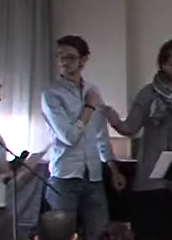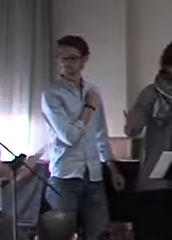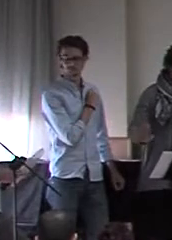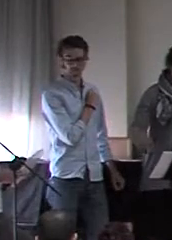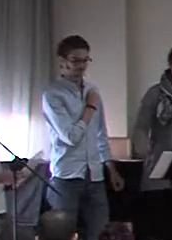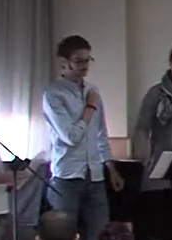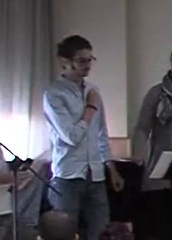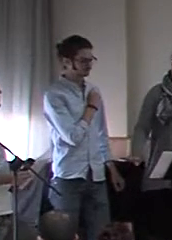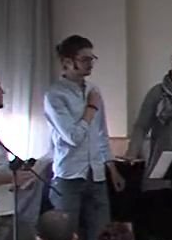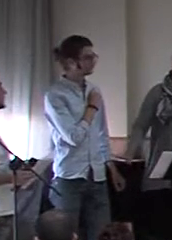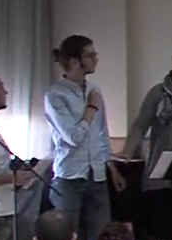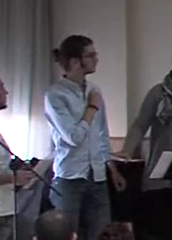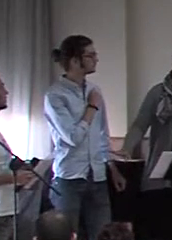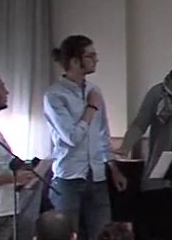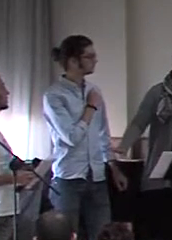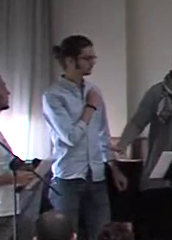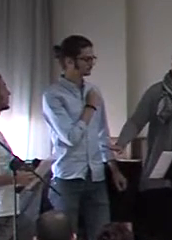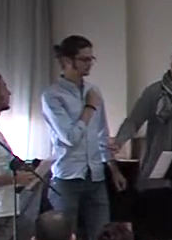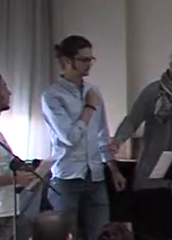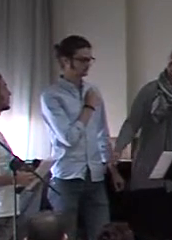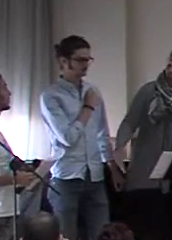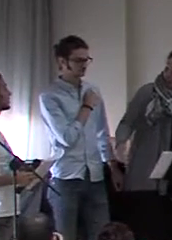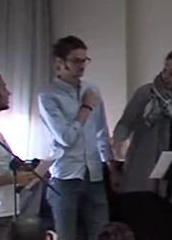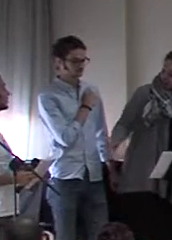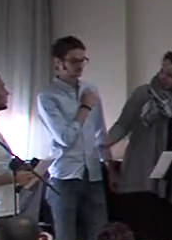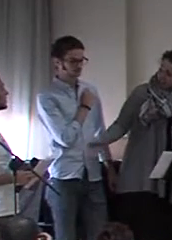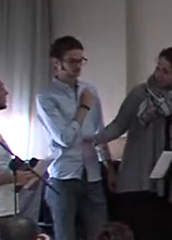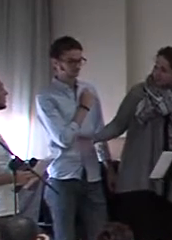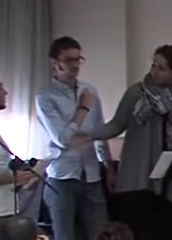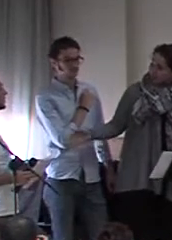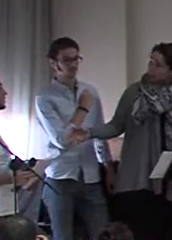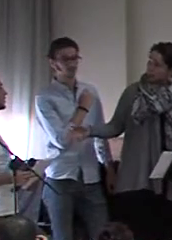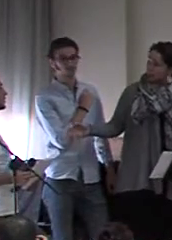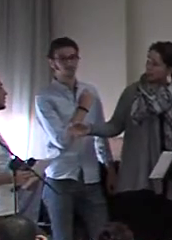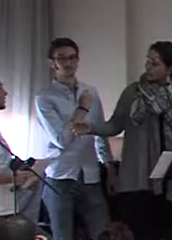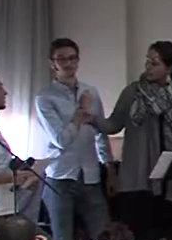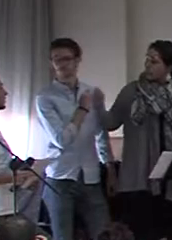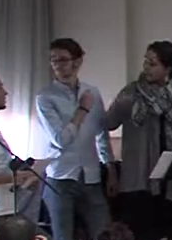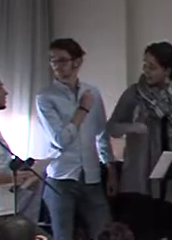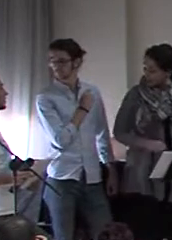puede, porque no puede. El que vence sin riesgo,